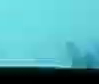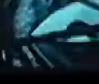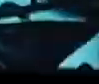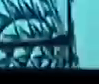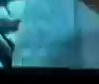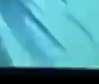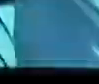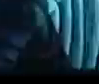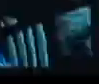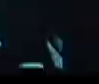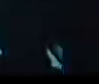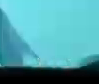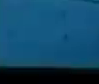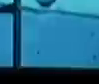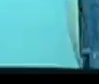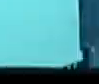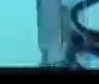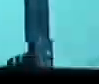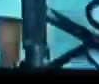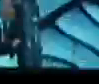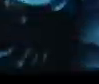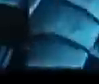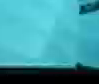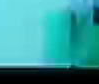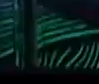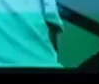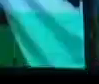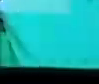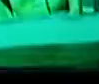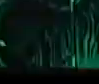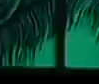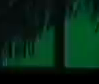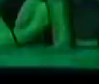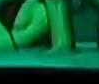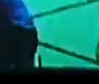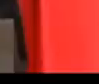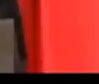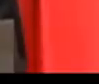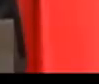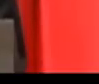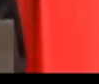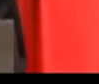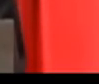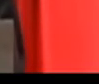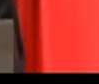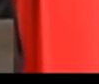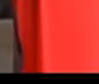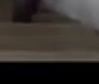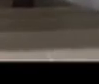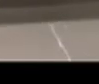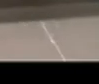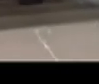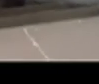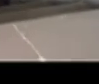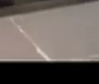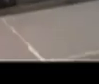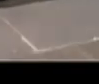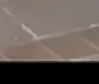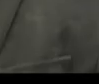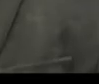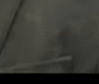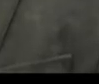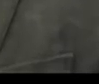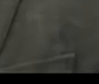se prepara la tercera, que tratará el tema de migración y cambio climático. Estás a punto de conectarte con lo mejor de la información en